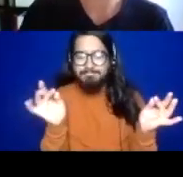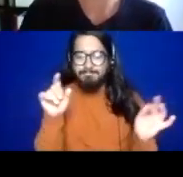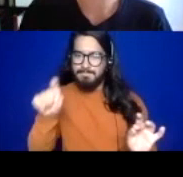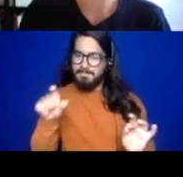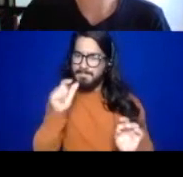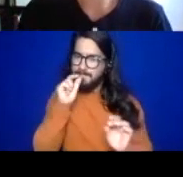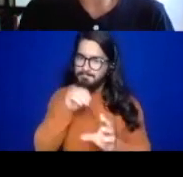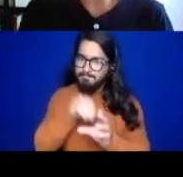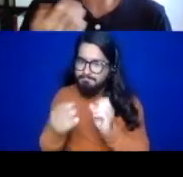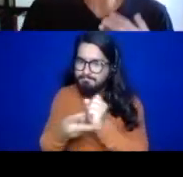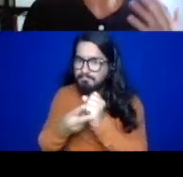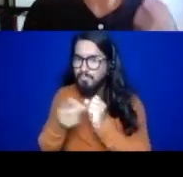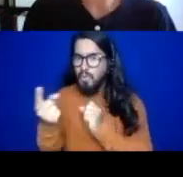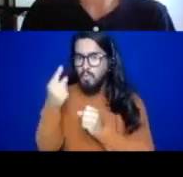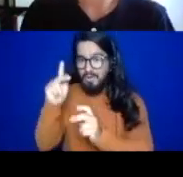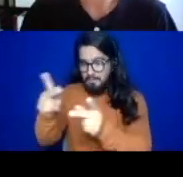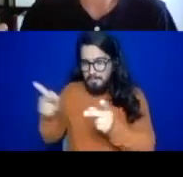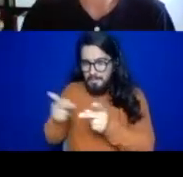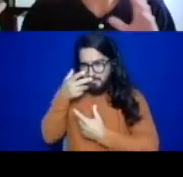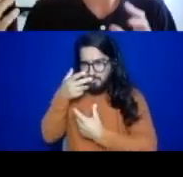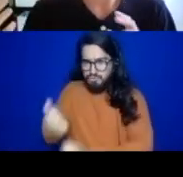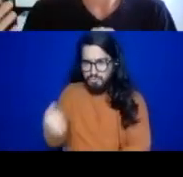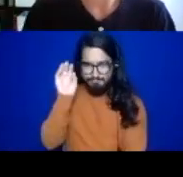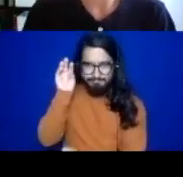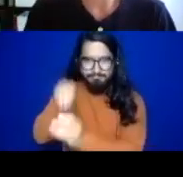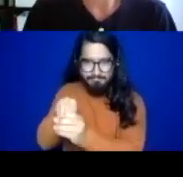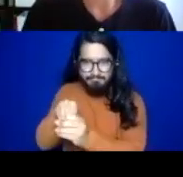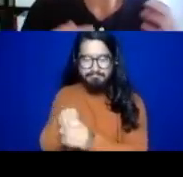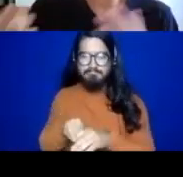sensible, que tienes que guardar en algún lugar.